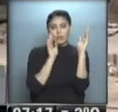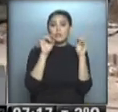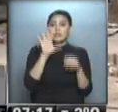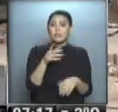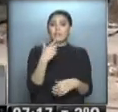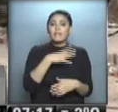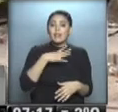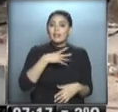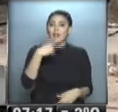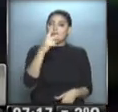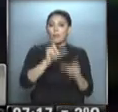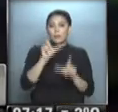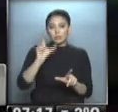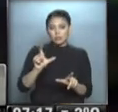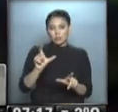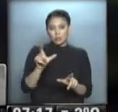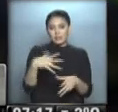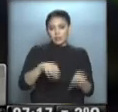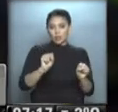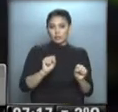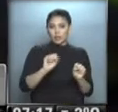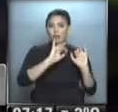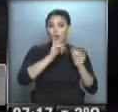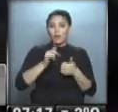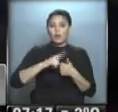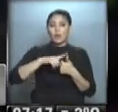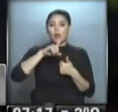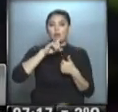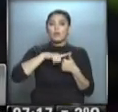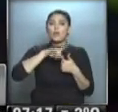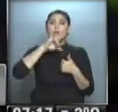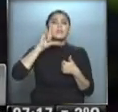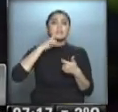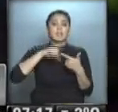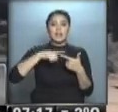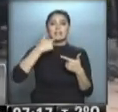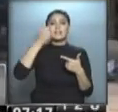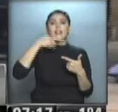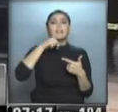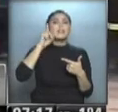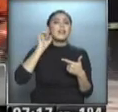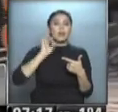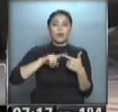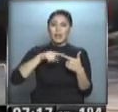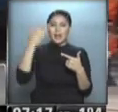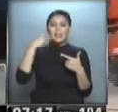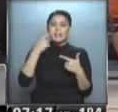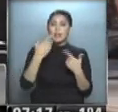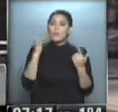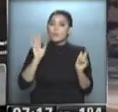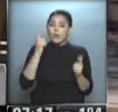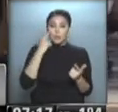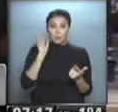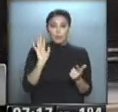restaba encontrar a dos desaparecidos, los jóvenes Luisina Contribunales y Santiago Laguía, de quien se decía podía estar